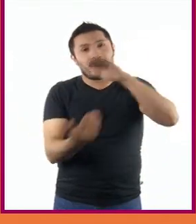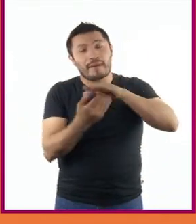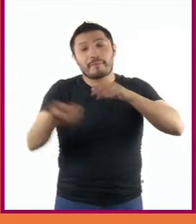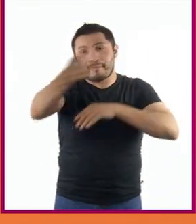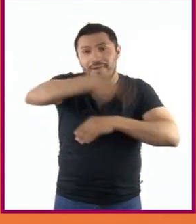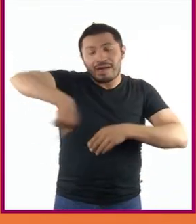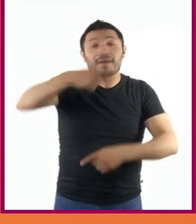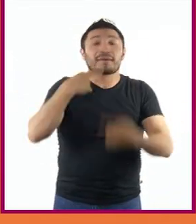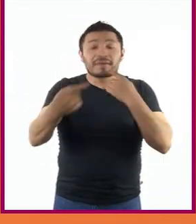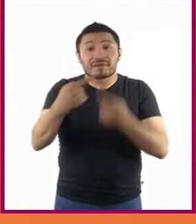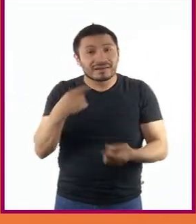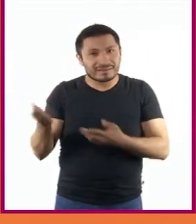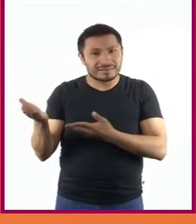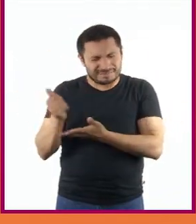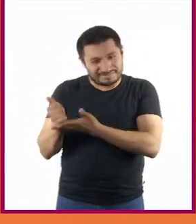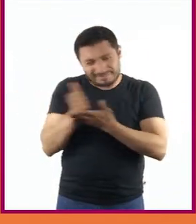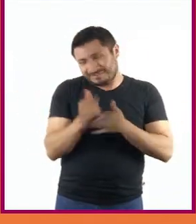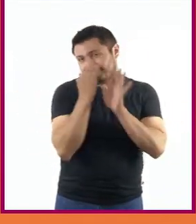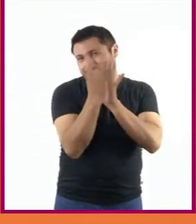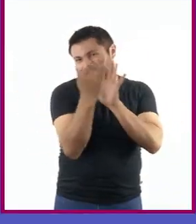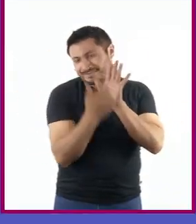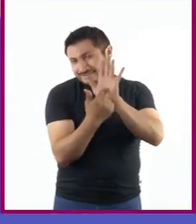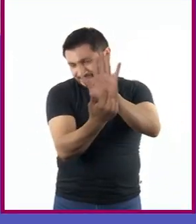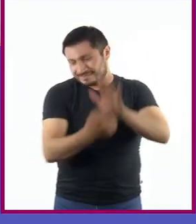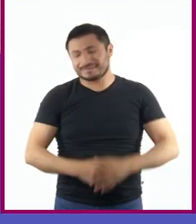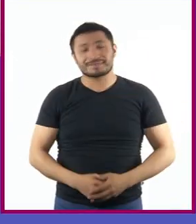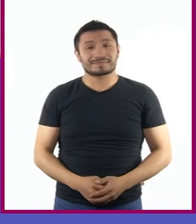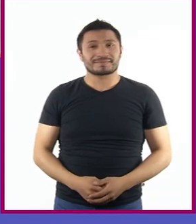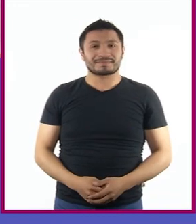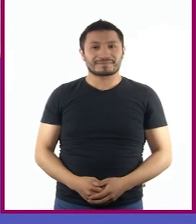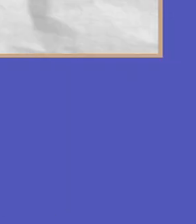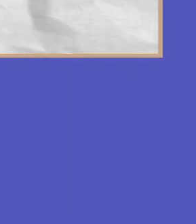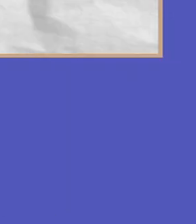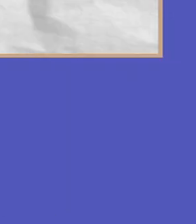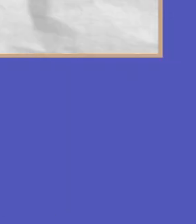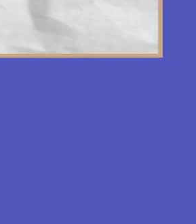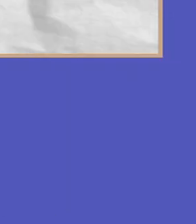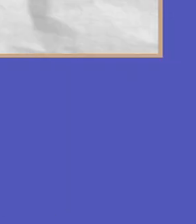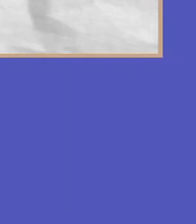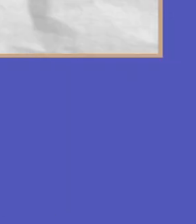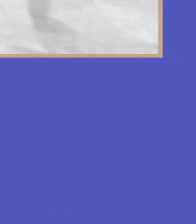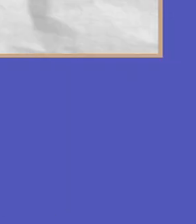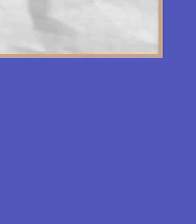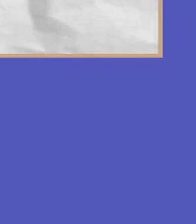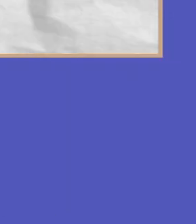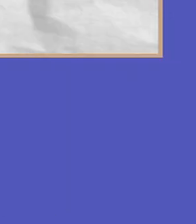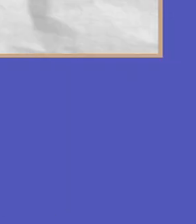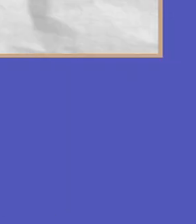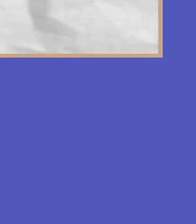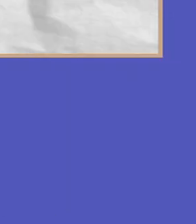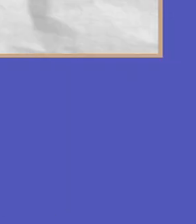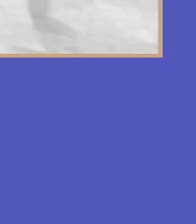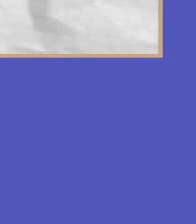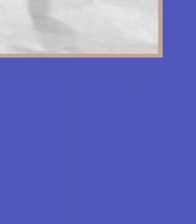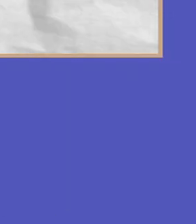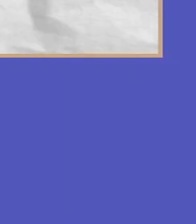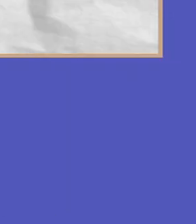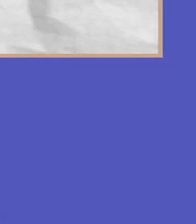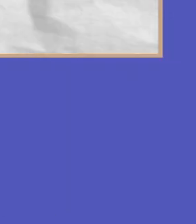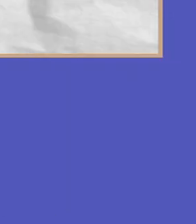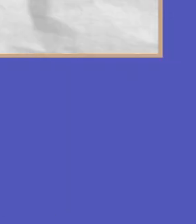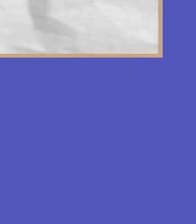Enrique. ¿Podrías ayudarme con la lectura, por favor? Según el Programa de Salud del Adulto de la Secretaría de Salud,